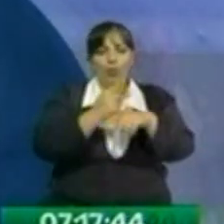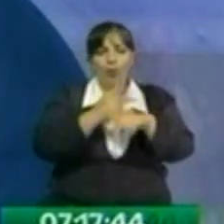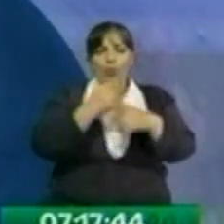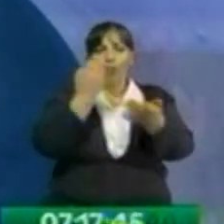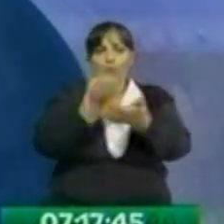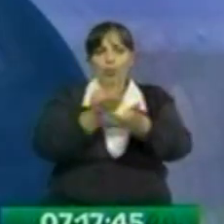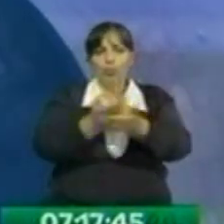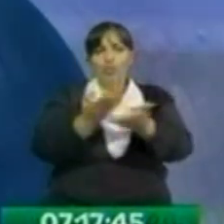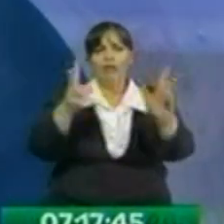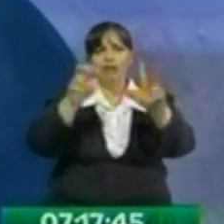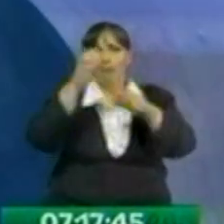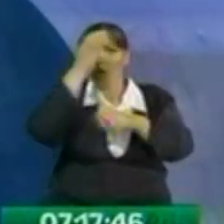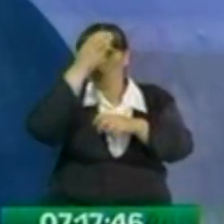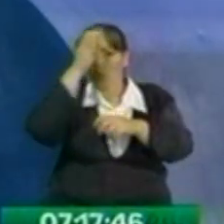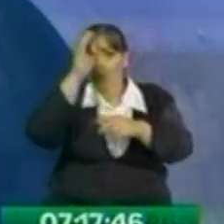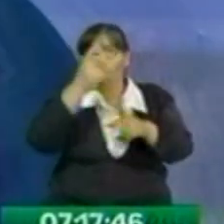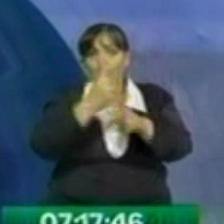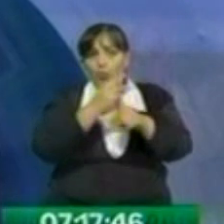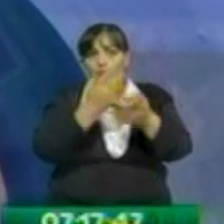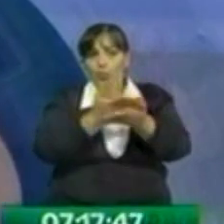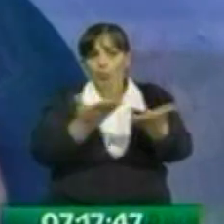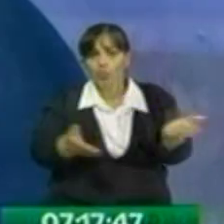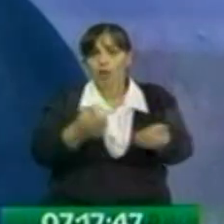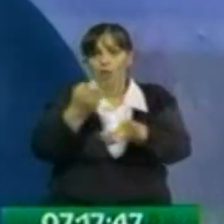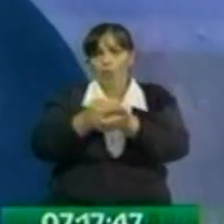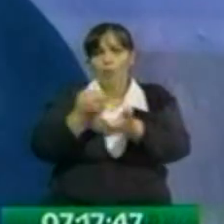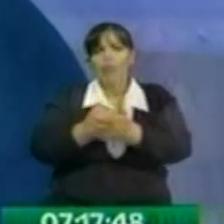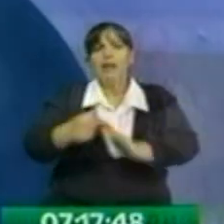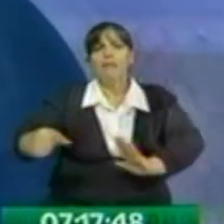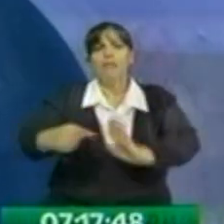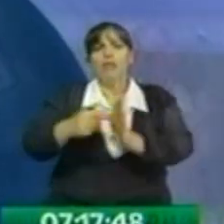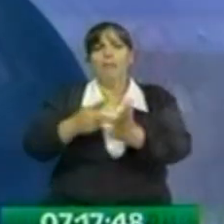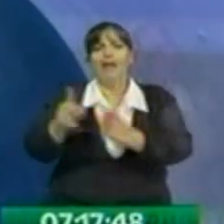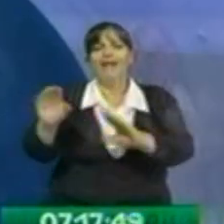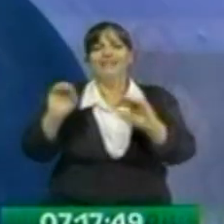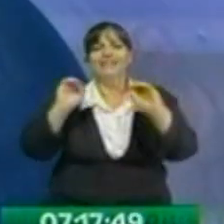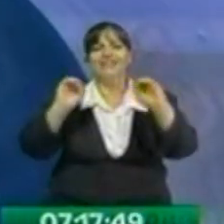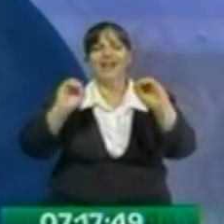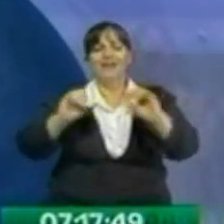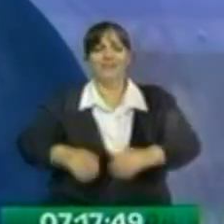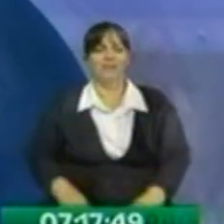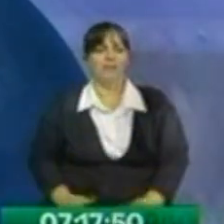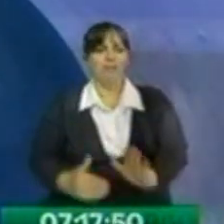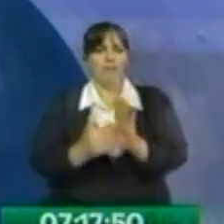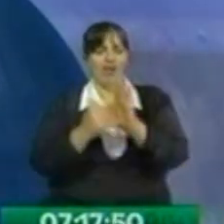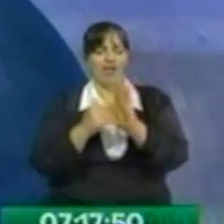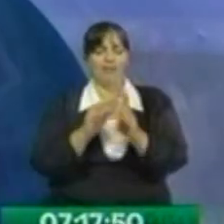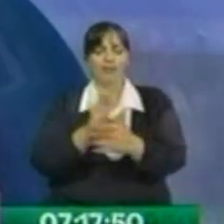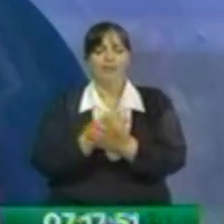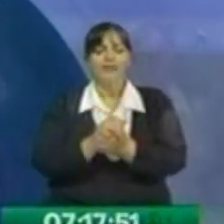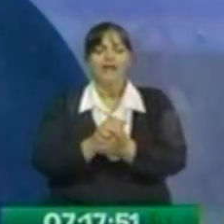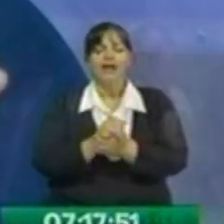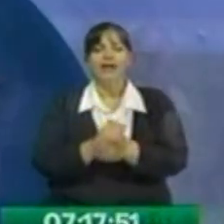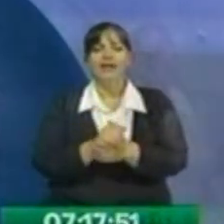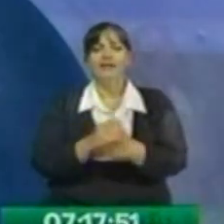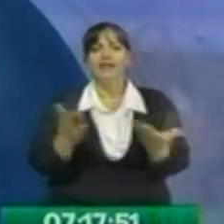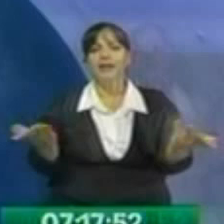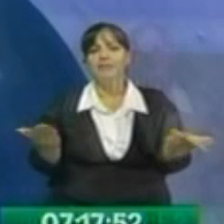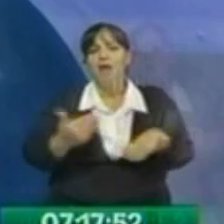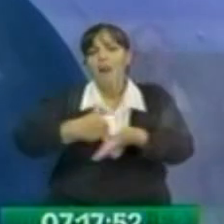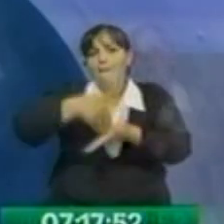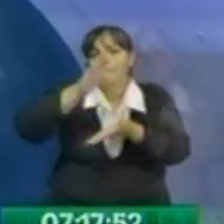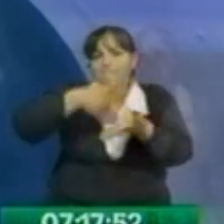no solamente instrumentos musicales, sino también equipos de sonido, equipos de luces,